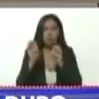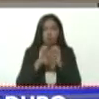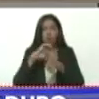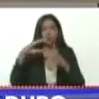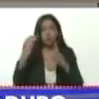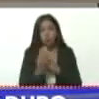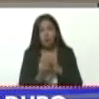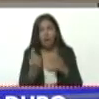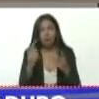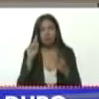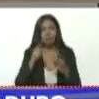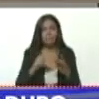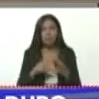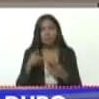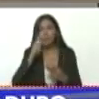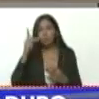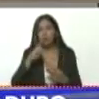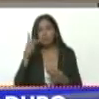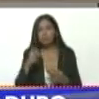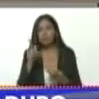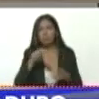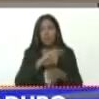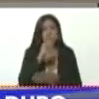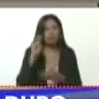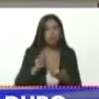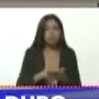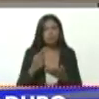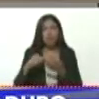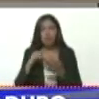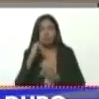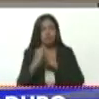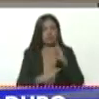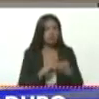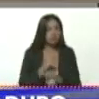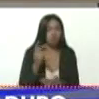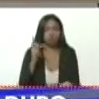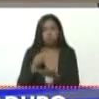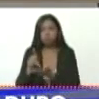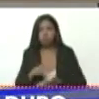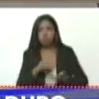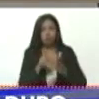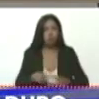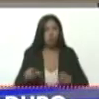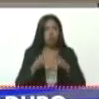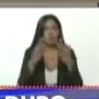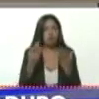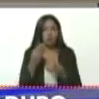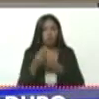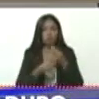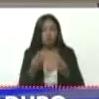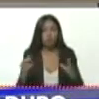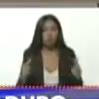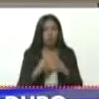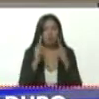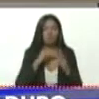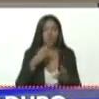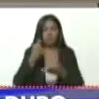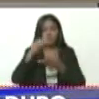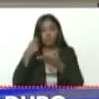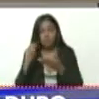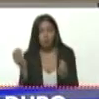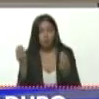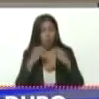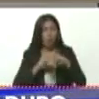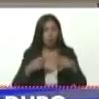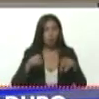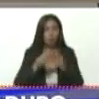cultural, el escenario político, el escenario nacional, el escenario internacional. Estamos a varias manos jugando. Y hoy se ha firmado un